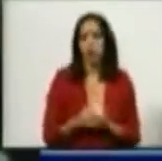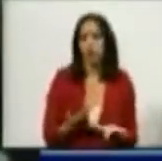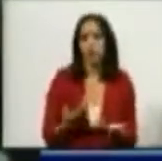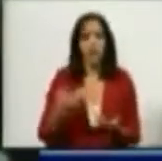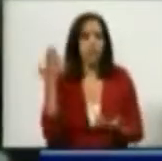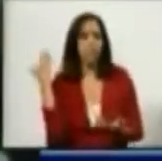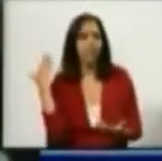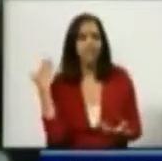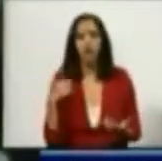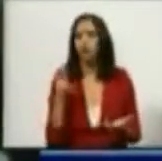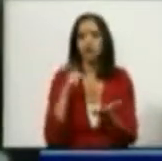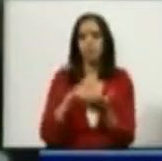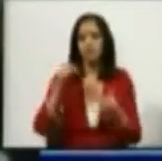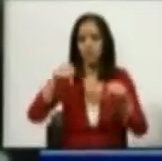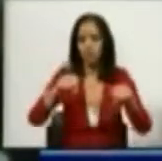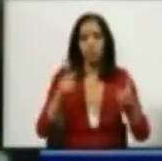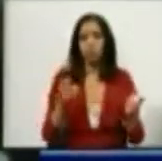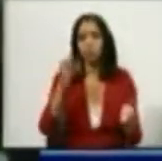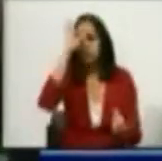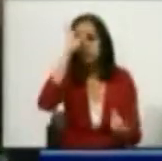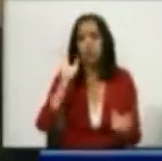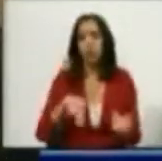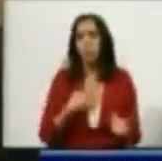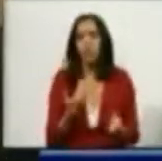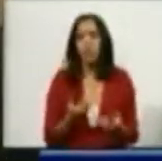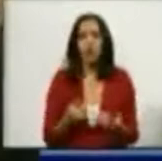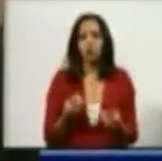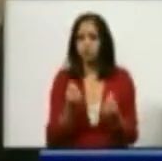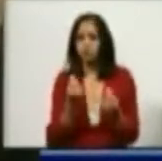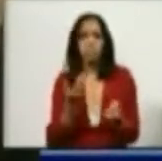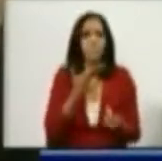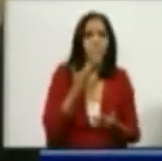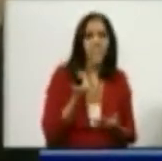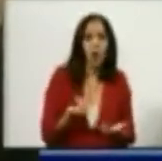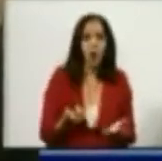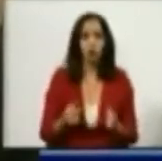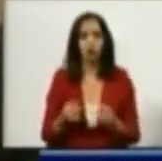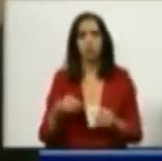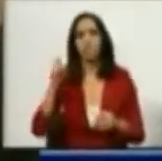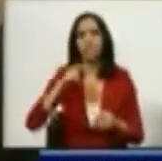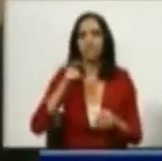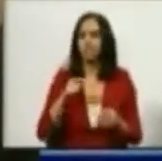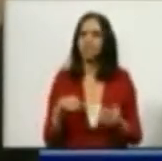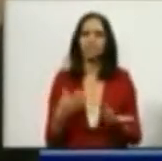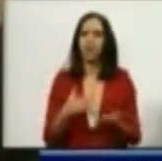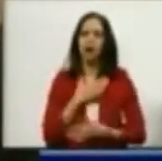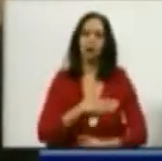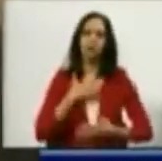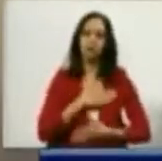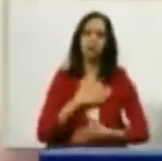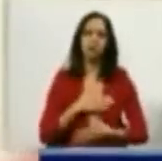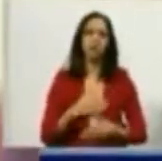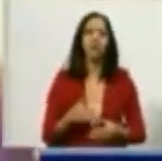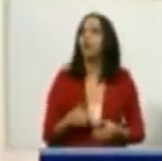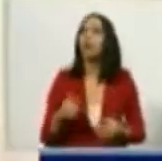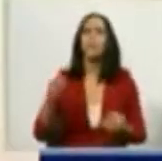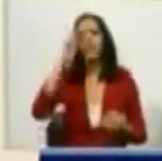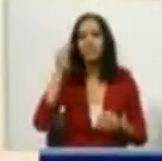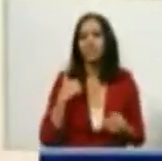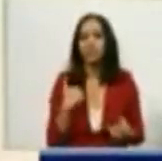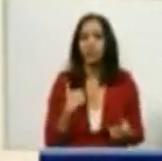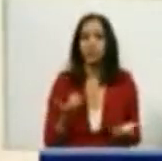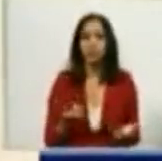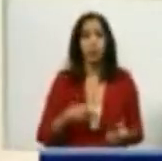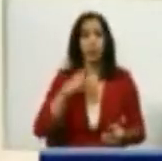pasado o en el presente No lo sé pudieron ubicarse mejor tienen ciertas necesidades cubiertas y por la razón que sea si